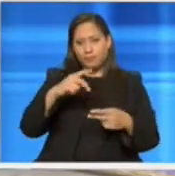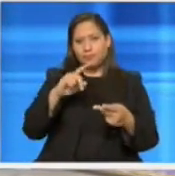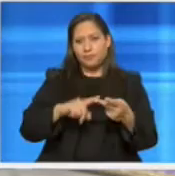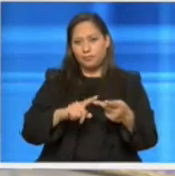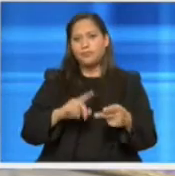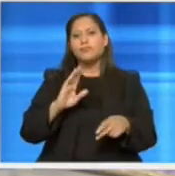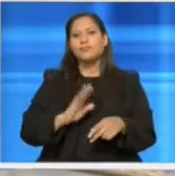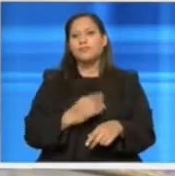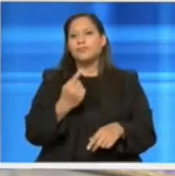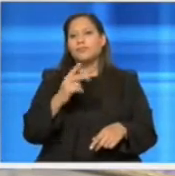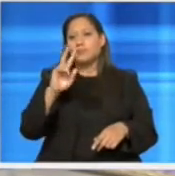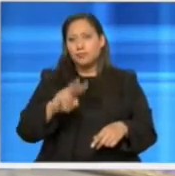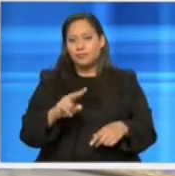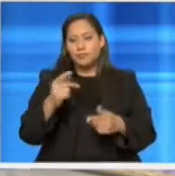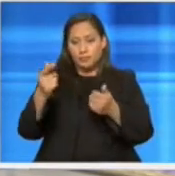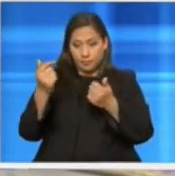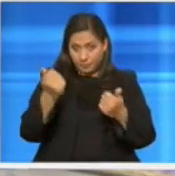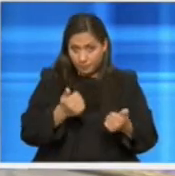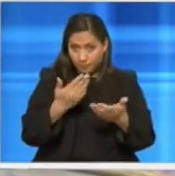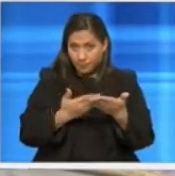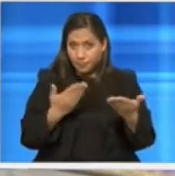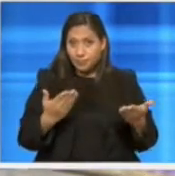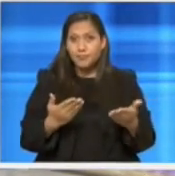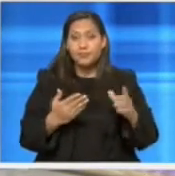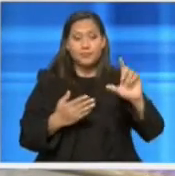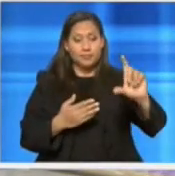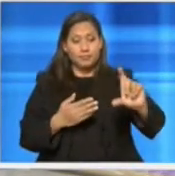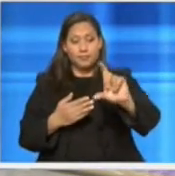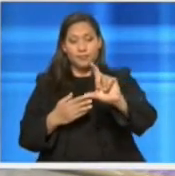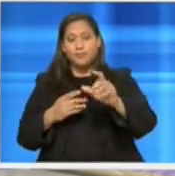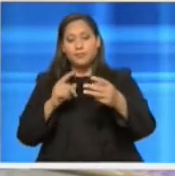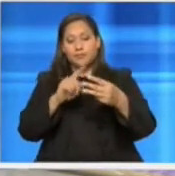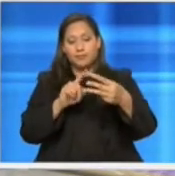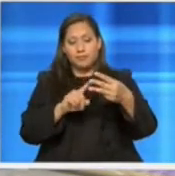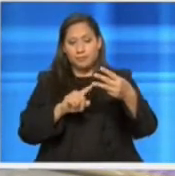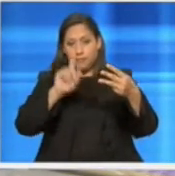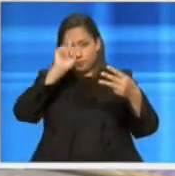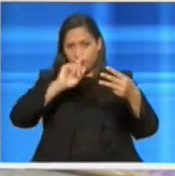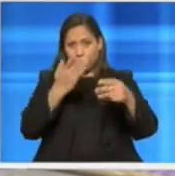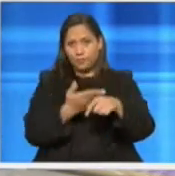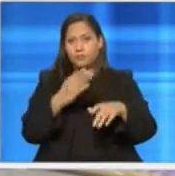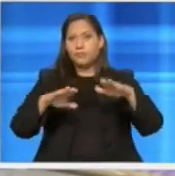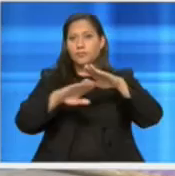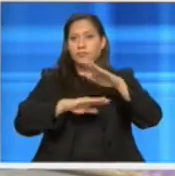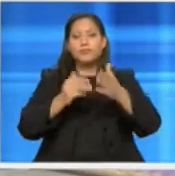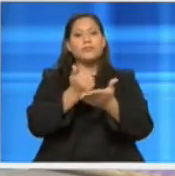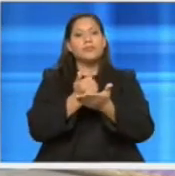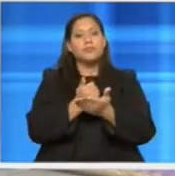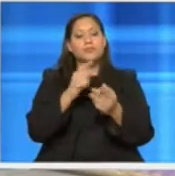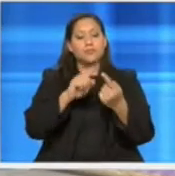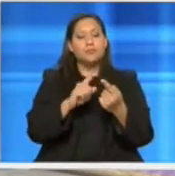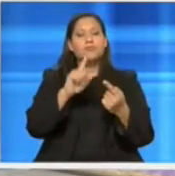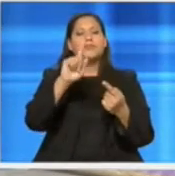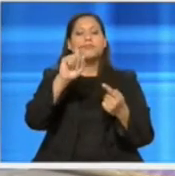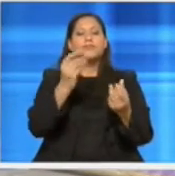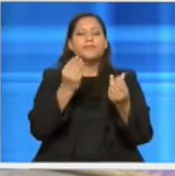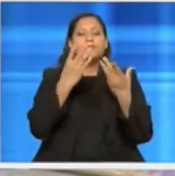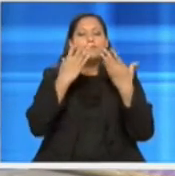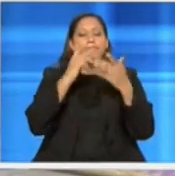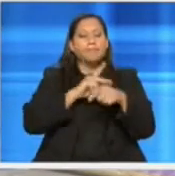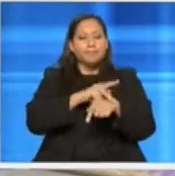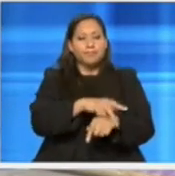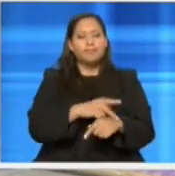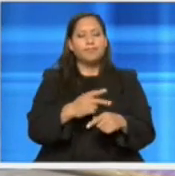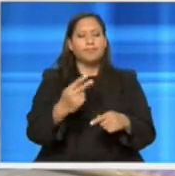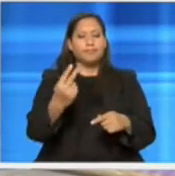dos, porque realmente lo que traes ahora son 3 tips muy básicos en donde nos va a ayudar, una, a hidratar la piel y sobre todo